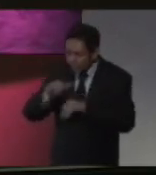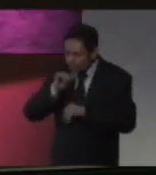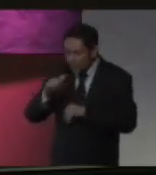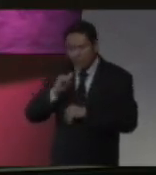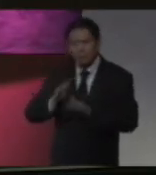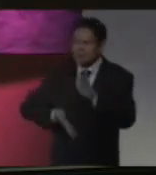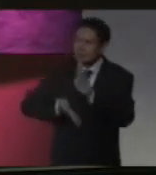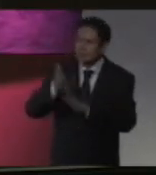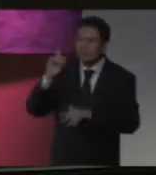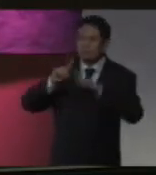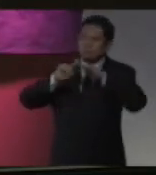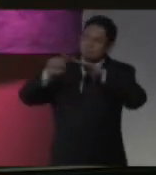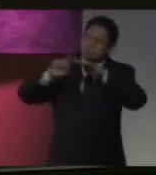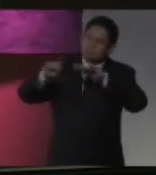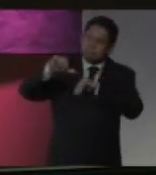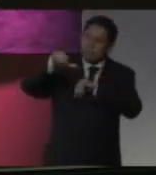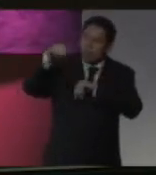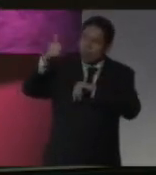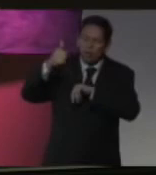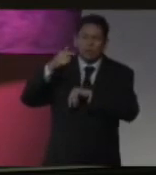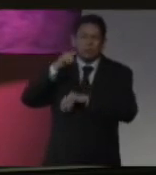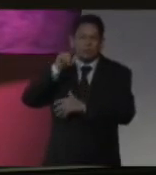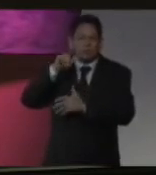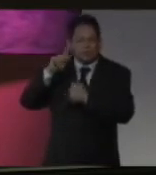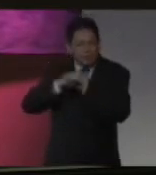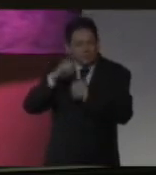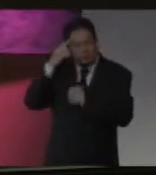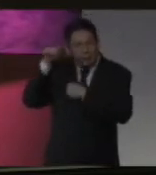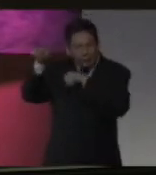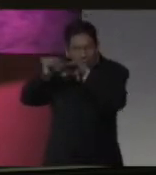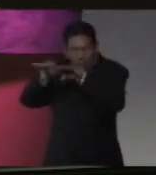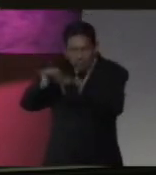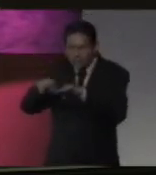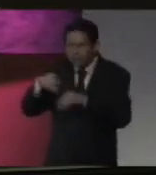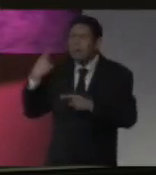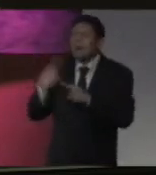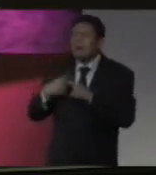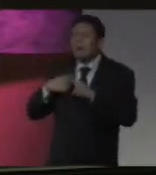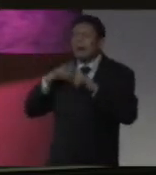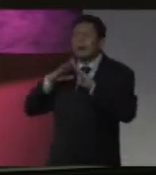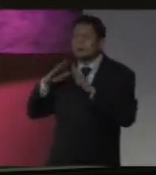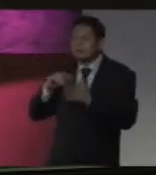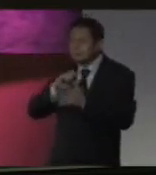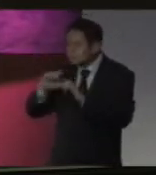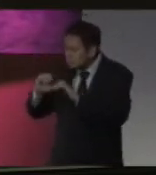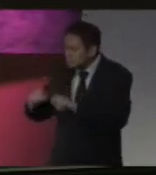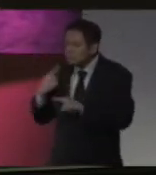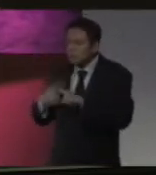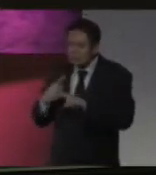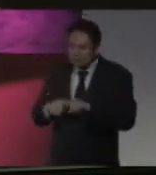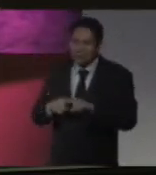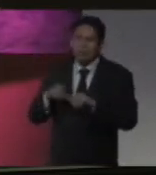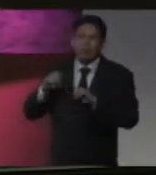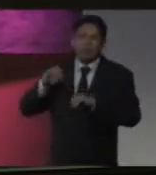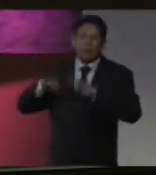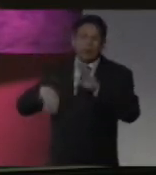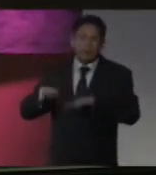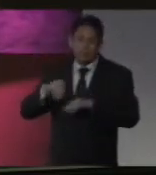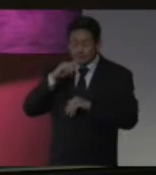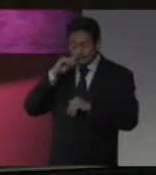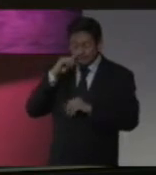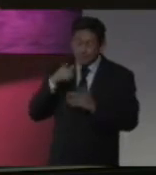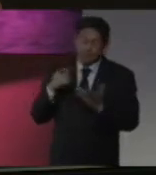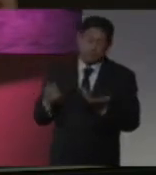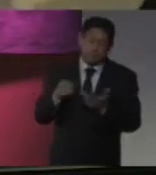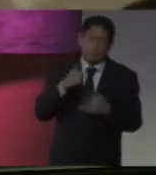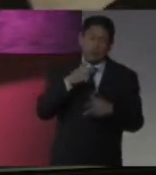territorios? Además, teniéndose que contratar en trabajos dentro de casa que empresas transnacionales